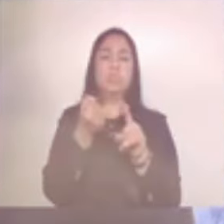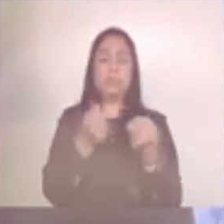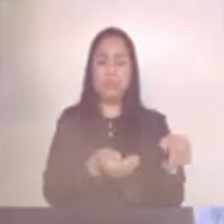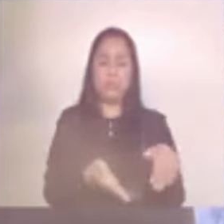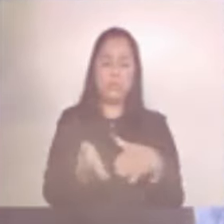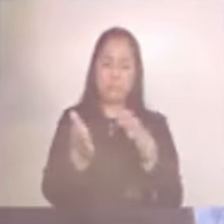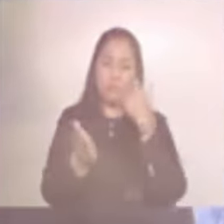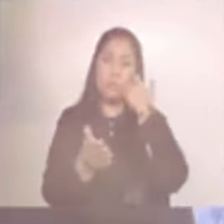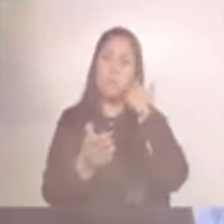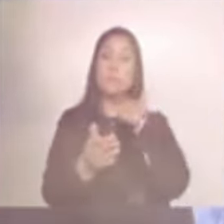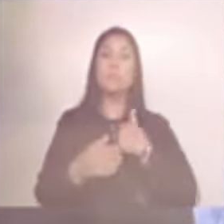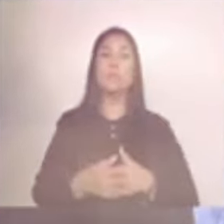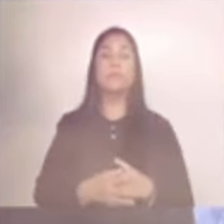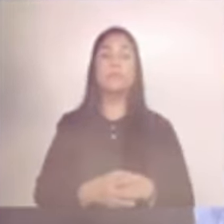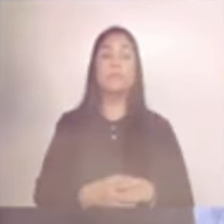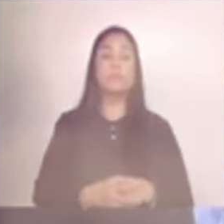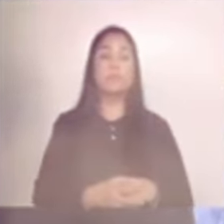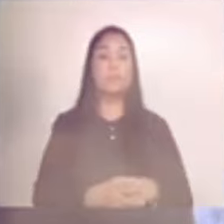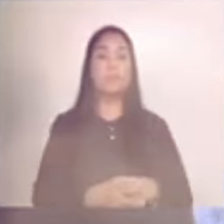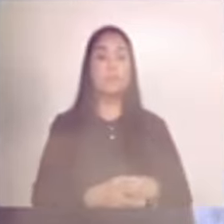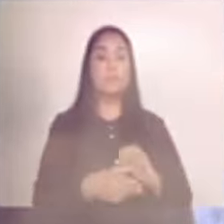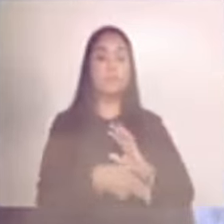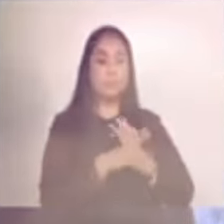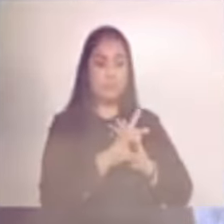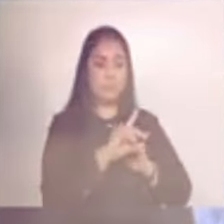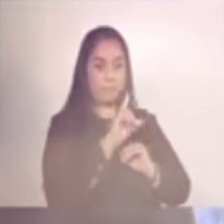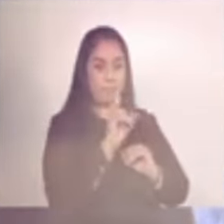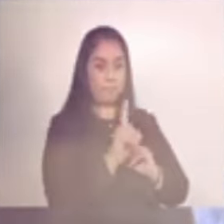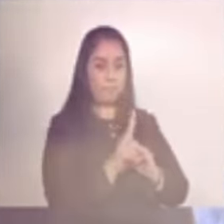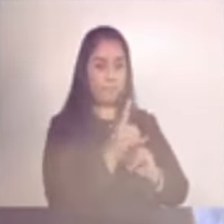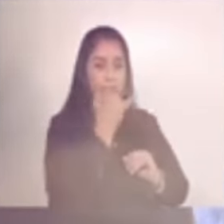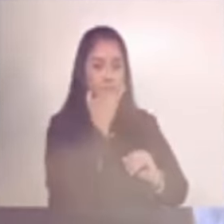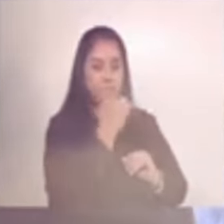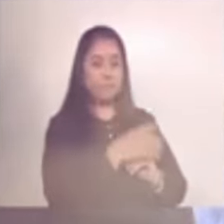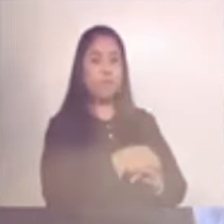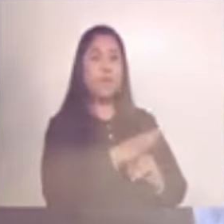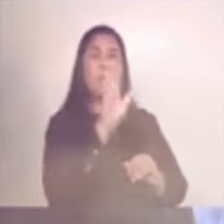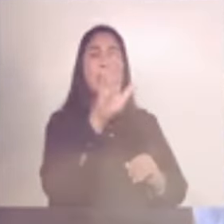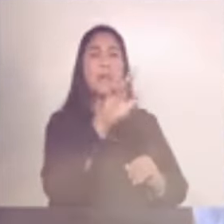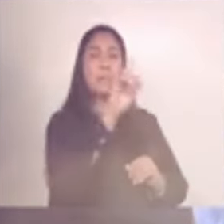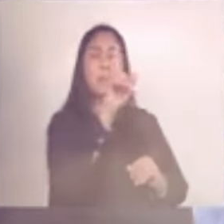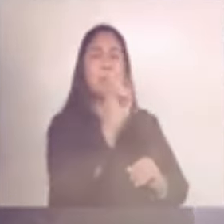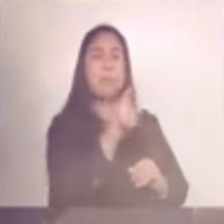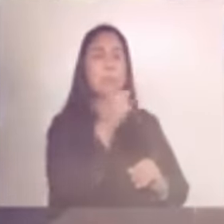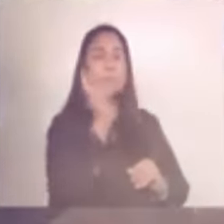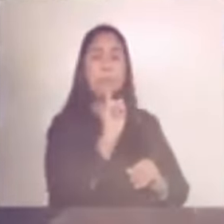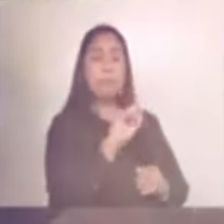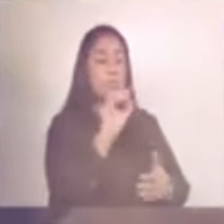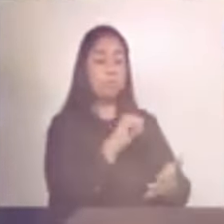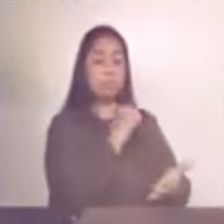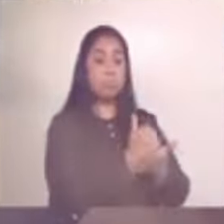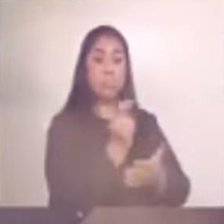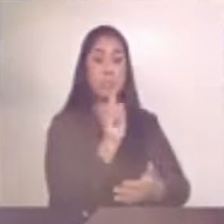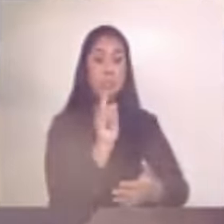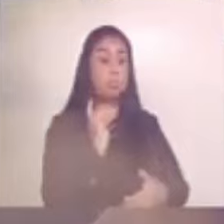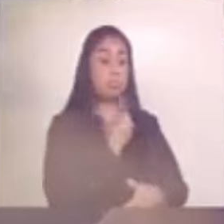en las rutas viales. Repregunta el periodista, señor presidente. Presidente, en dado caso que no se apruebe el estado de calamidad en el Congreso,